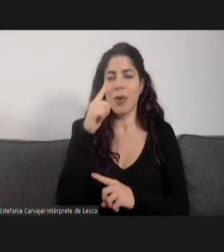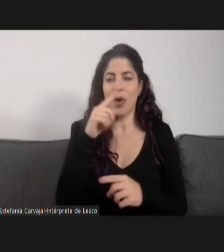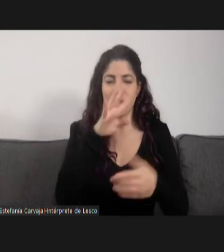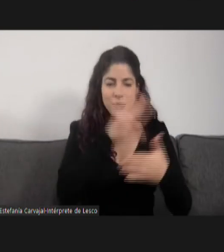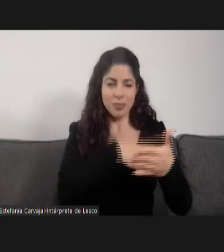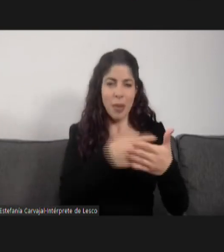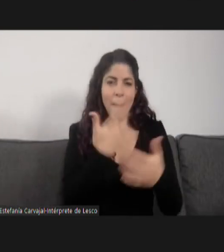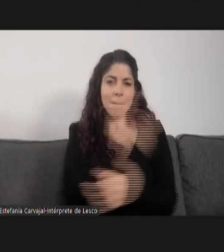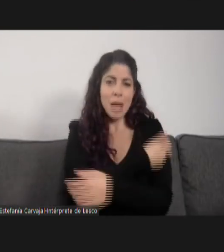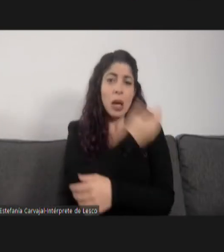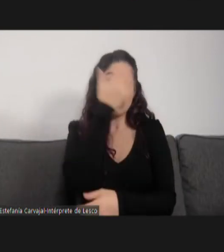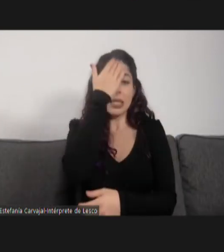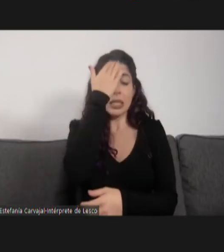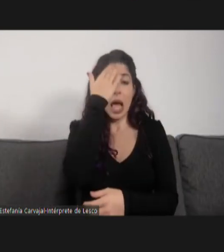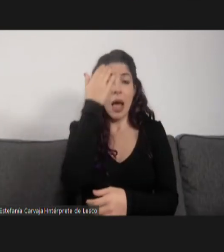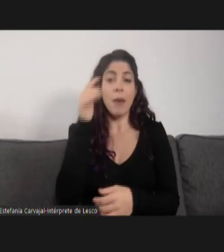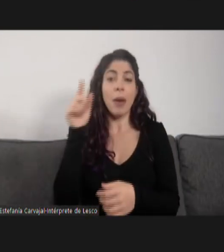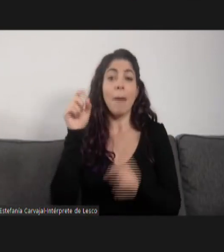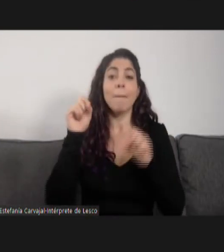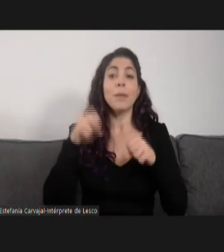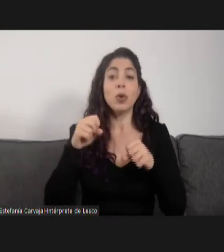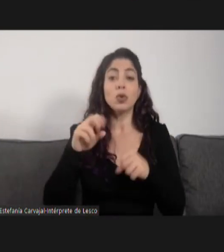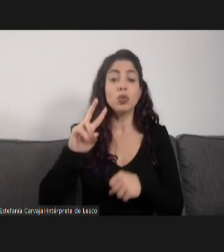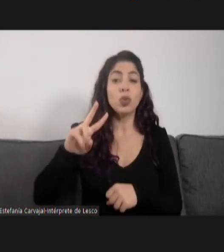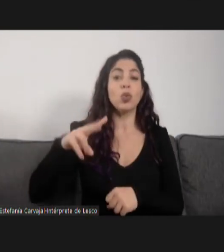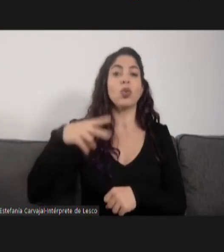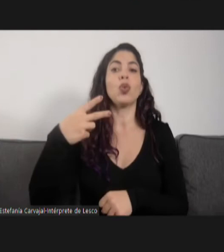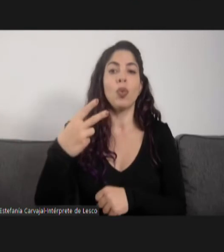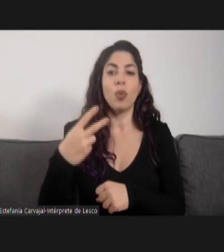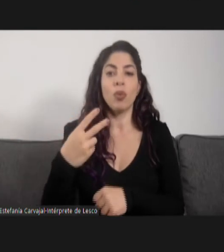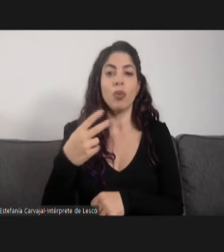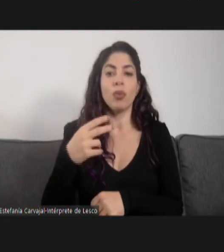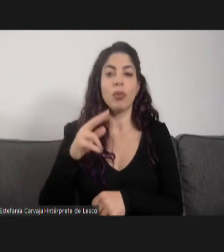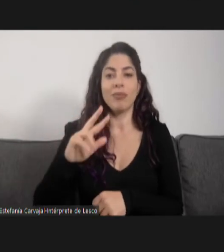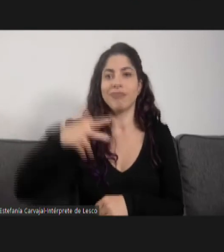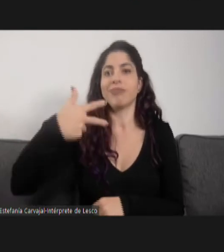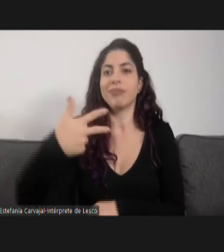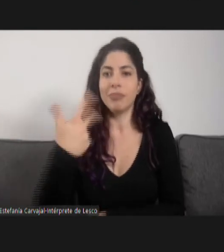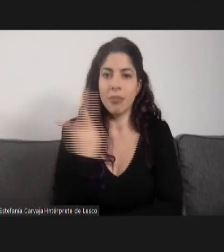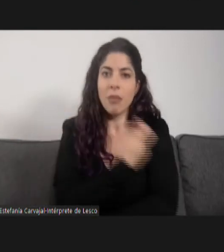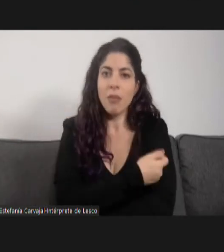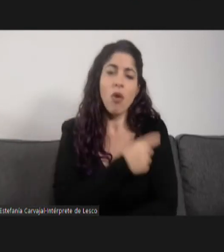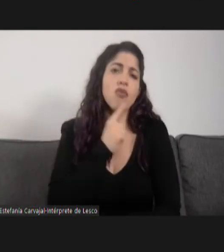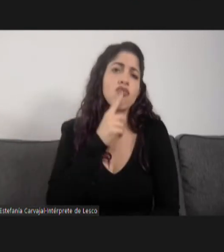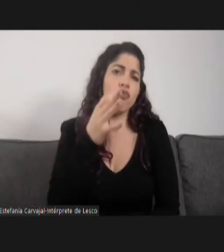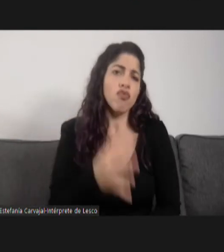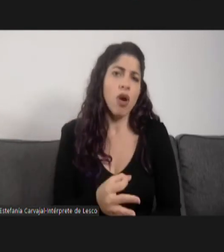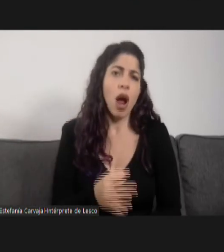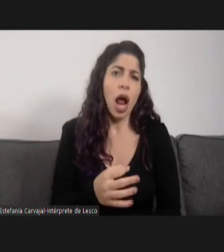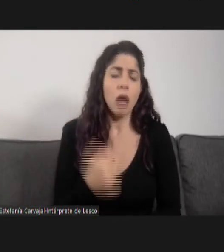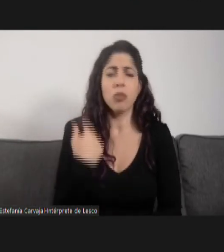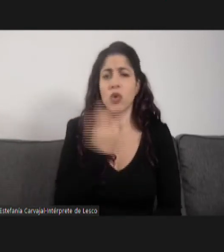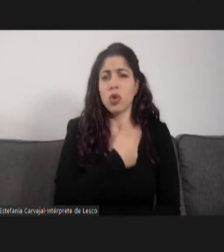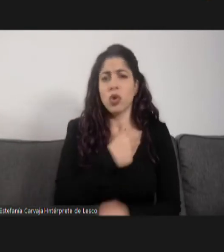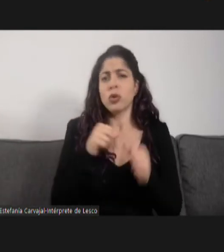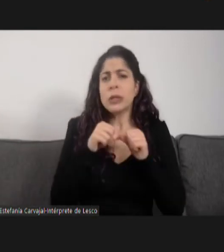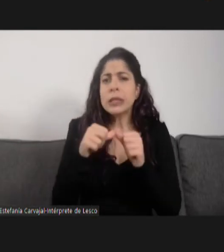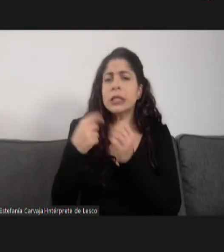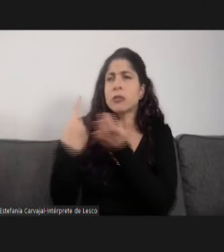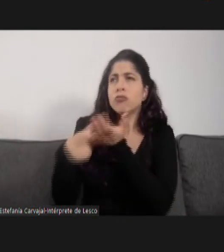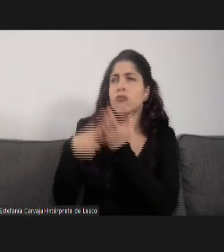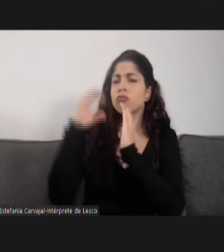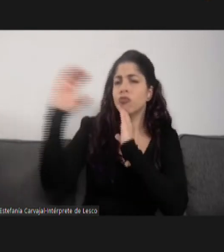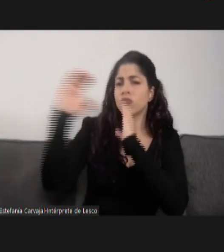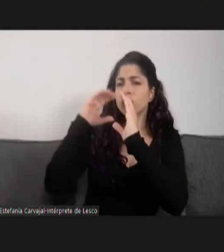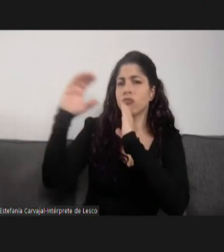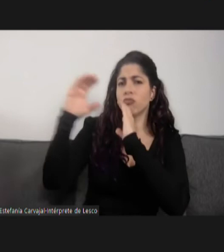que esa posibilidad de un refuerzo está pues muy real y nosotros mantenemos en todo momento las conversaciones necesarias,